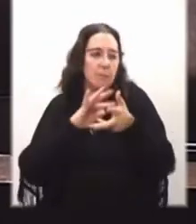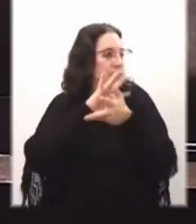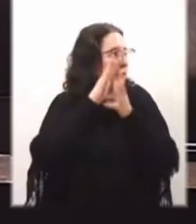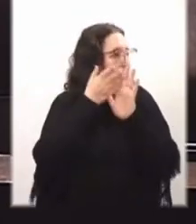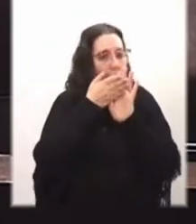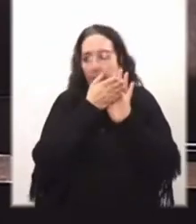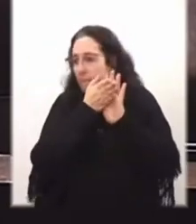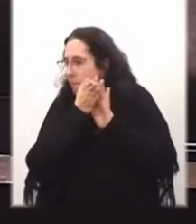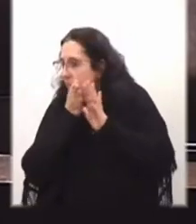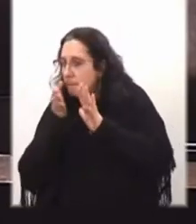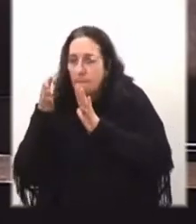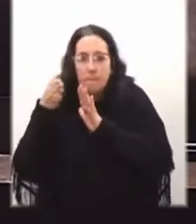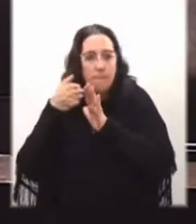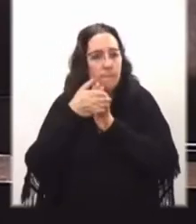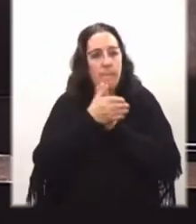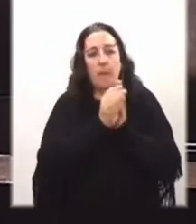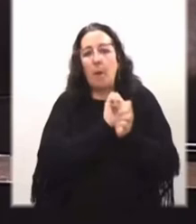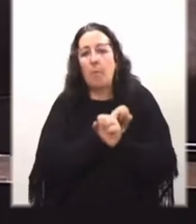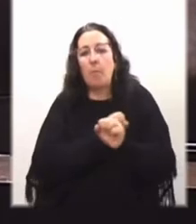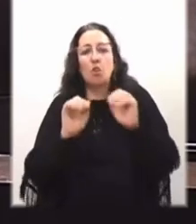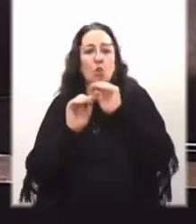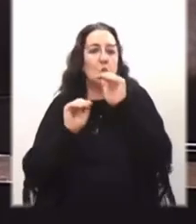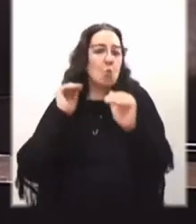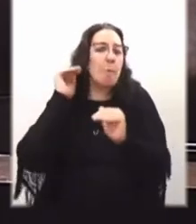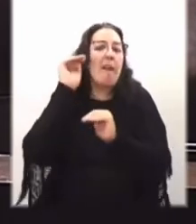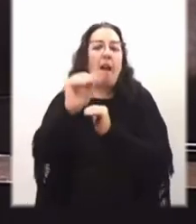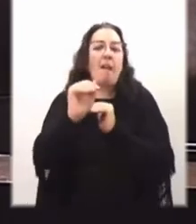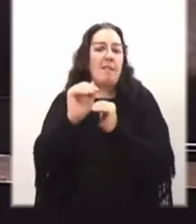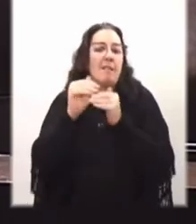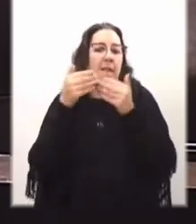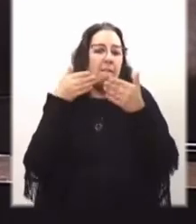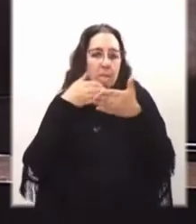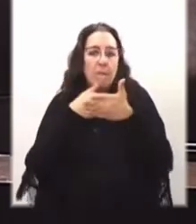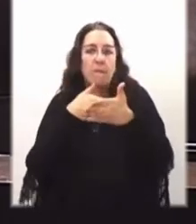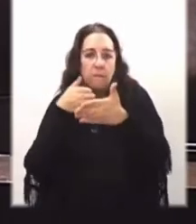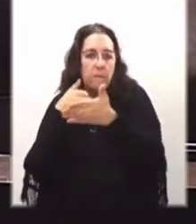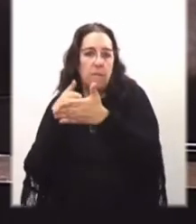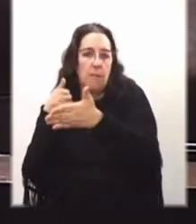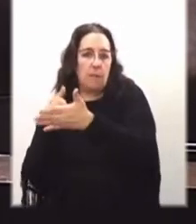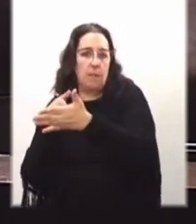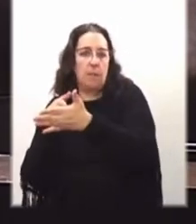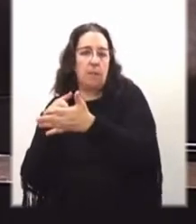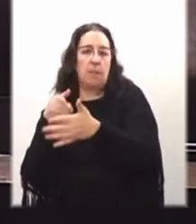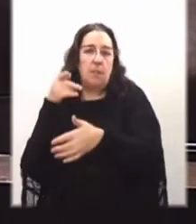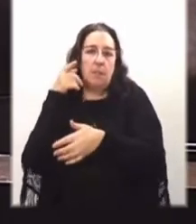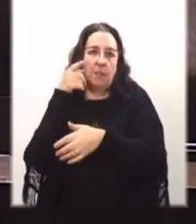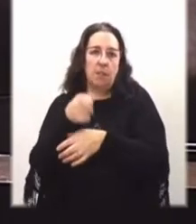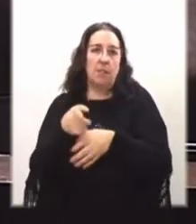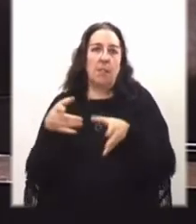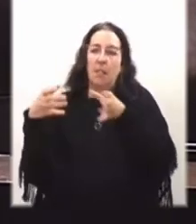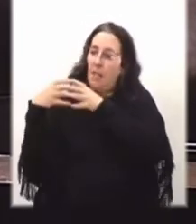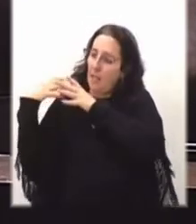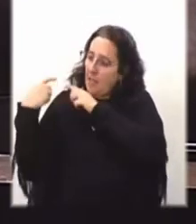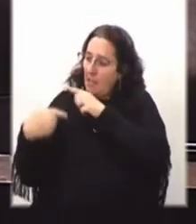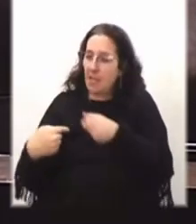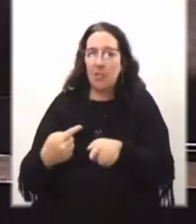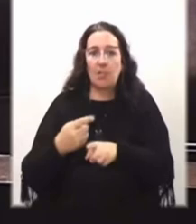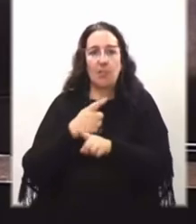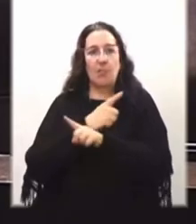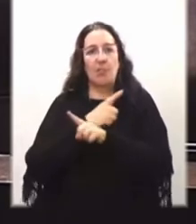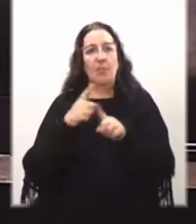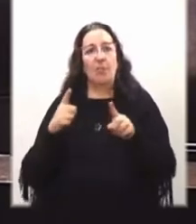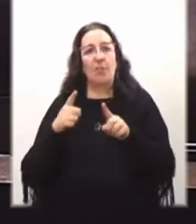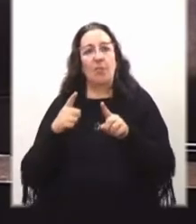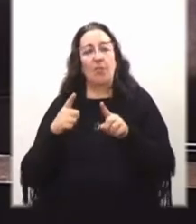filtrarnos y superar las barreras. Entonces, no fue esa generación, los gurises de Another Brick in the